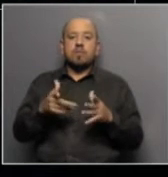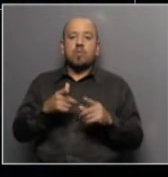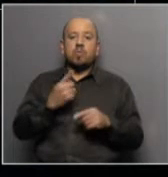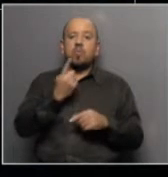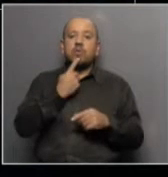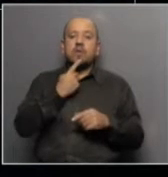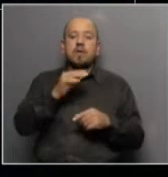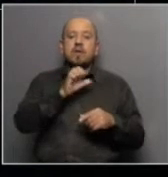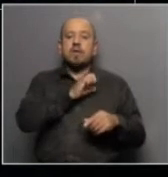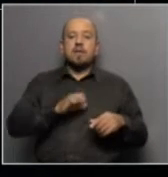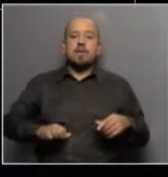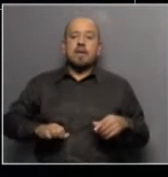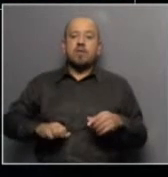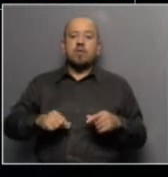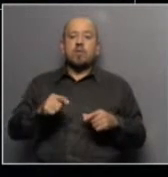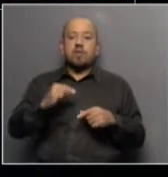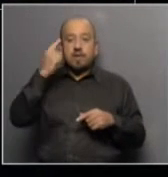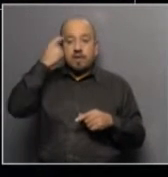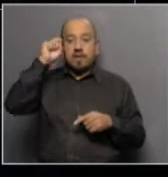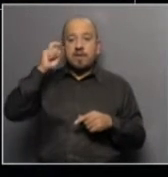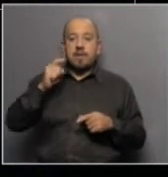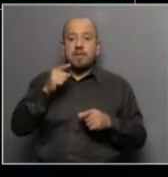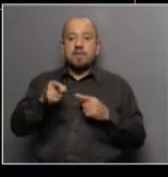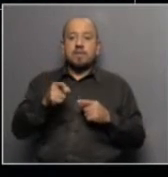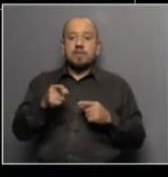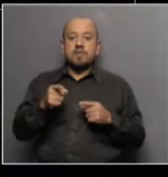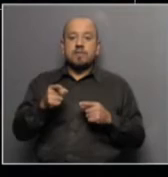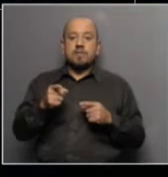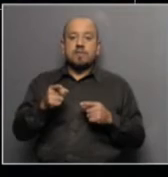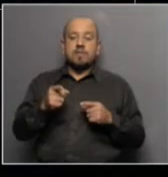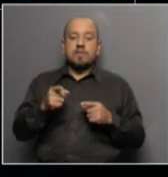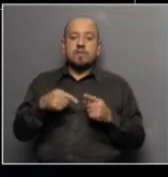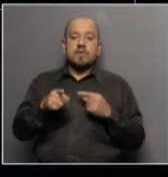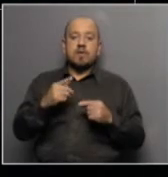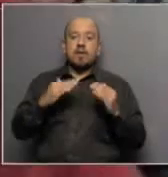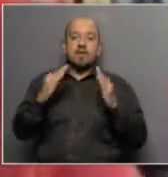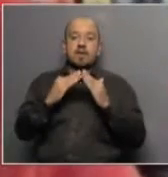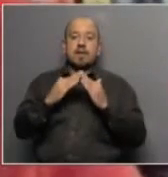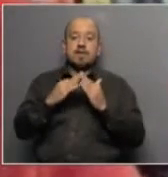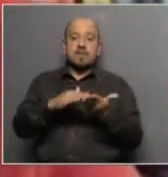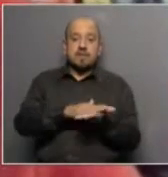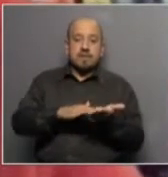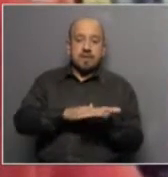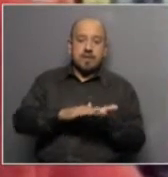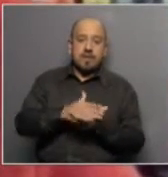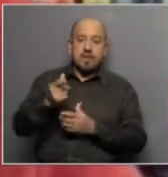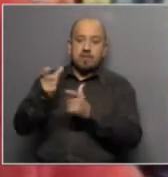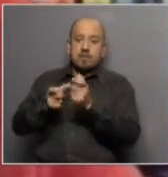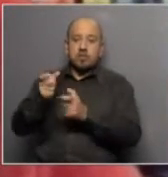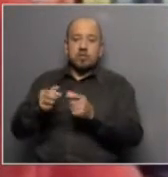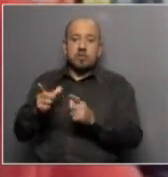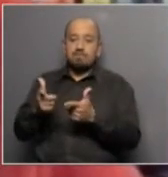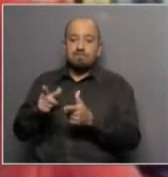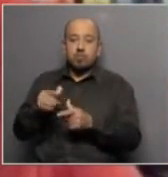políticas de Estado esta idea que es tantas casas vacías y tantas personas sin vivienda,